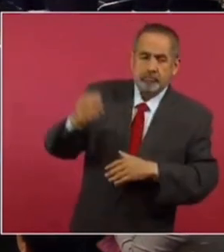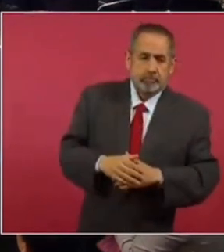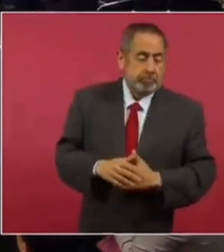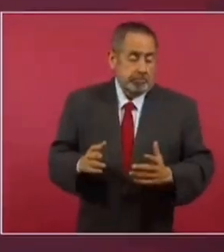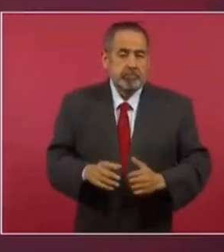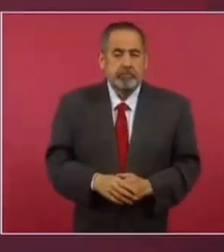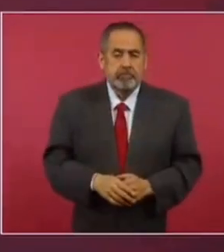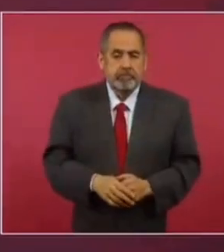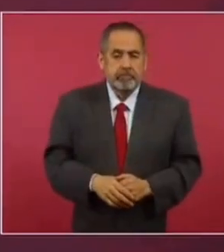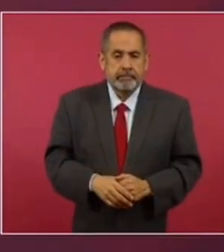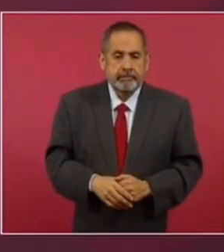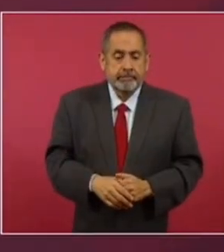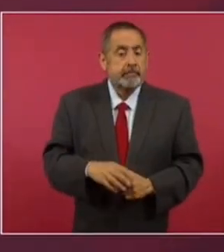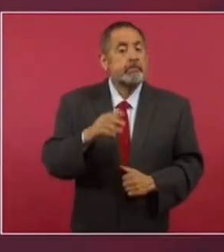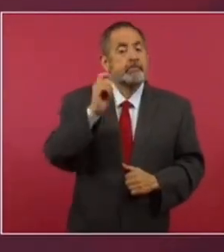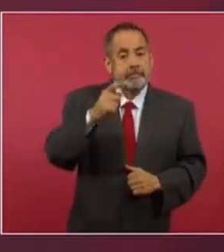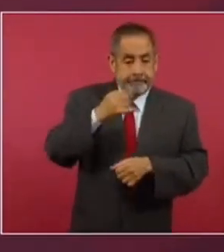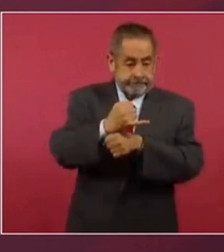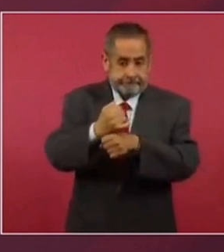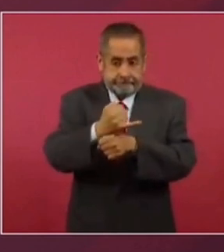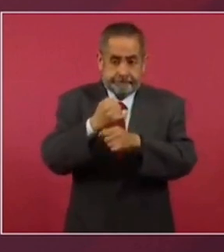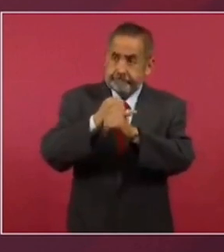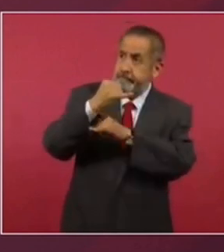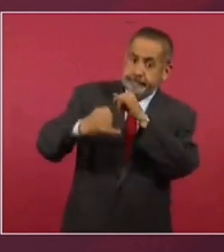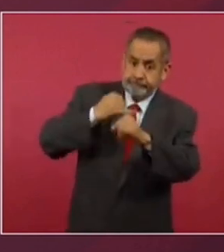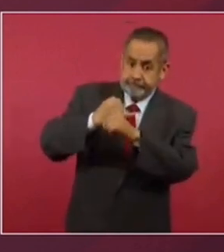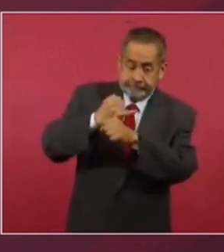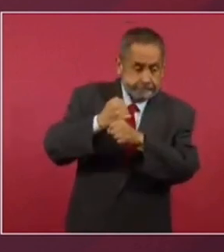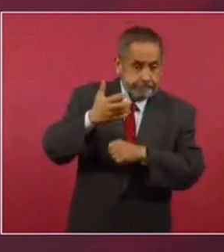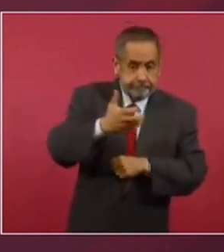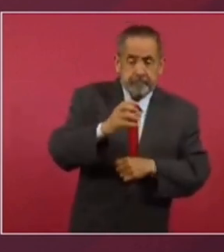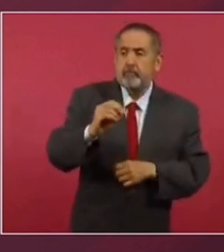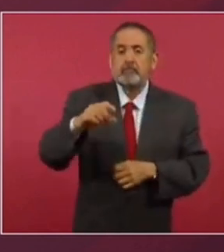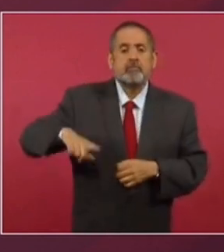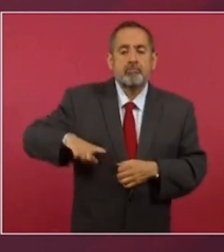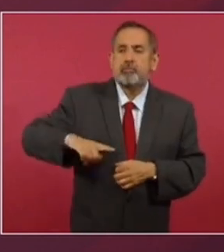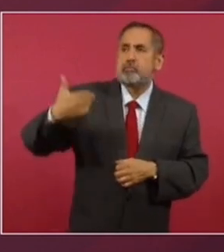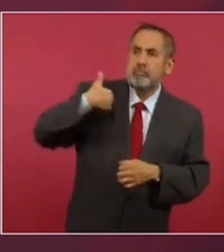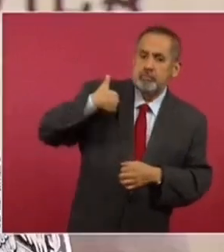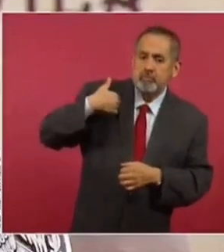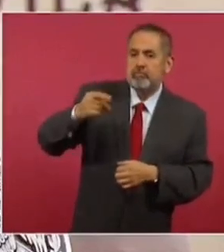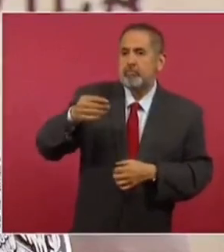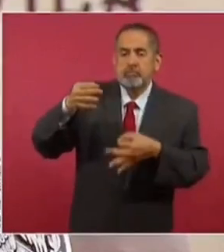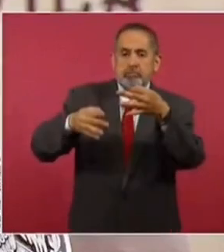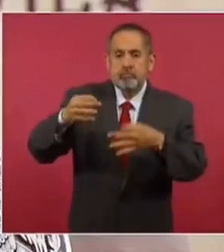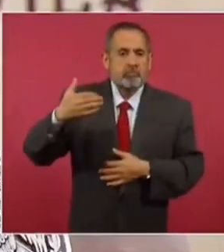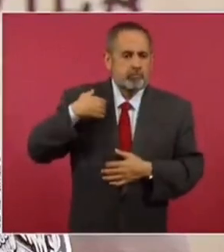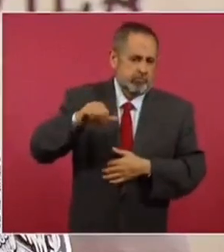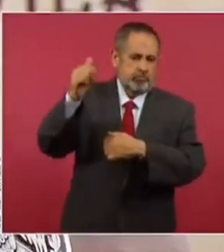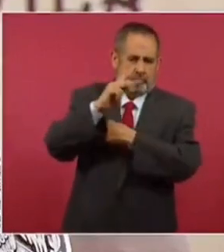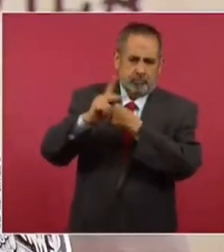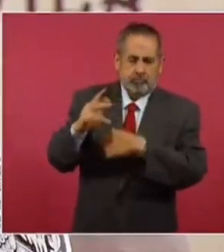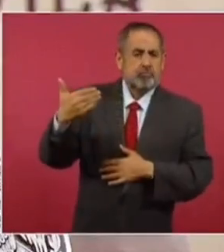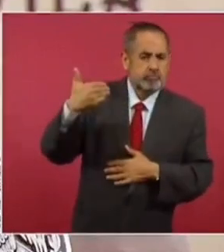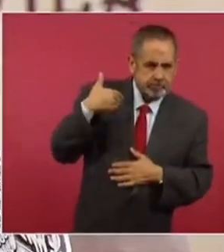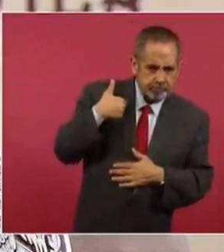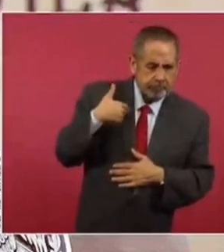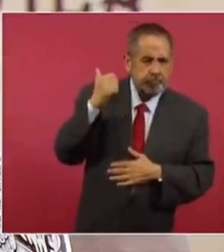Bueno, cuando hay investigaciones de carácter internacional o cuando un gobierno o cuando la institución judicial de un gobierno